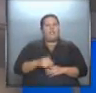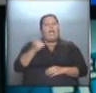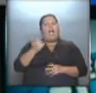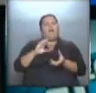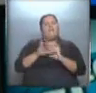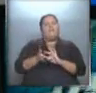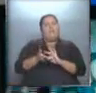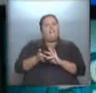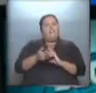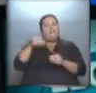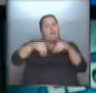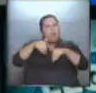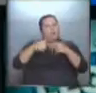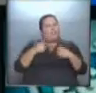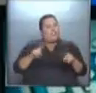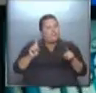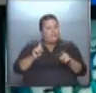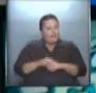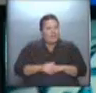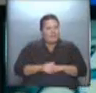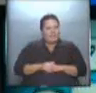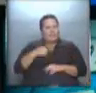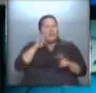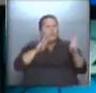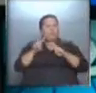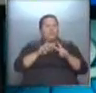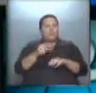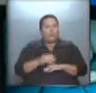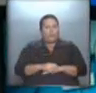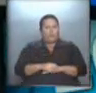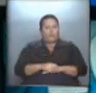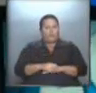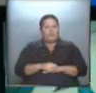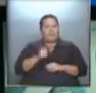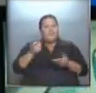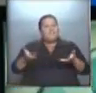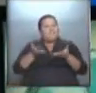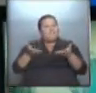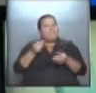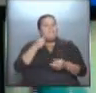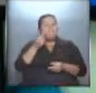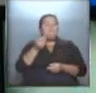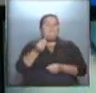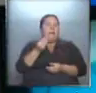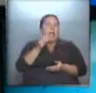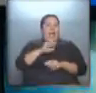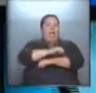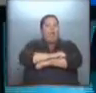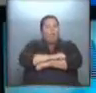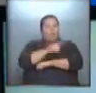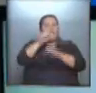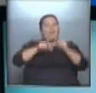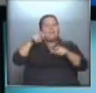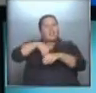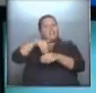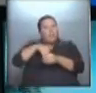comportamiento electoral distinto. Voy a tratar de esquematizarlo. Las motivaciones, digamos, que intervienen, sí, en la conducta de los